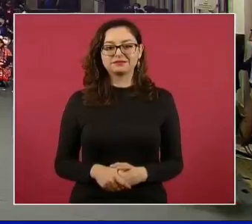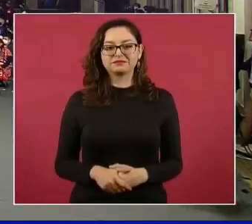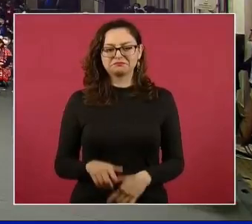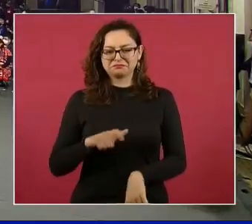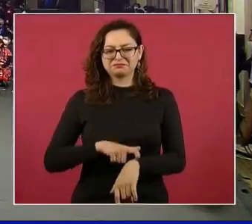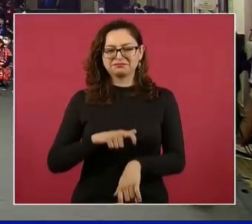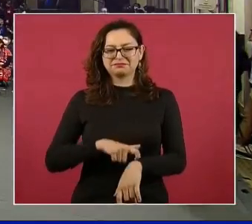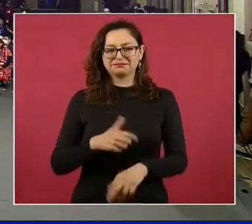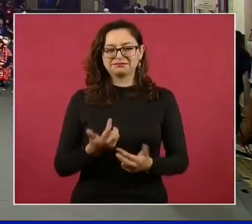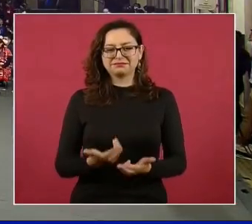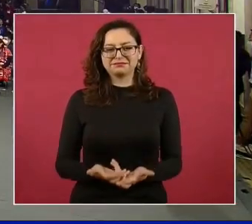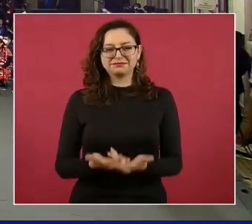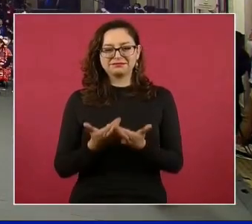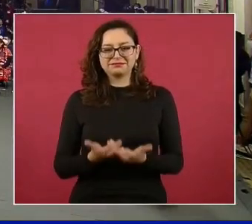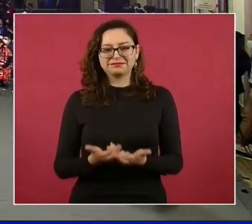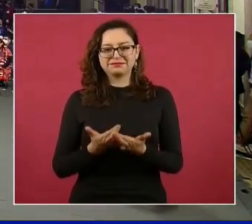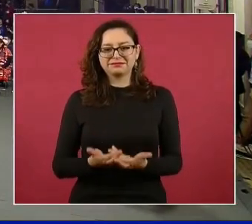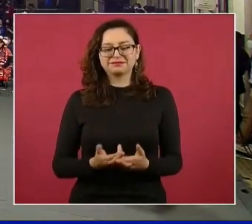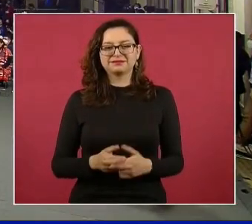Queda tiempo.